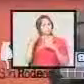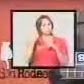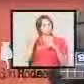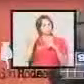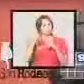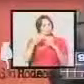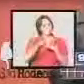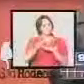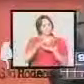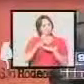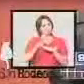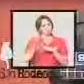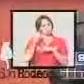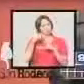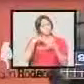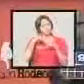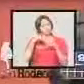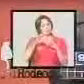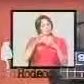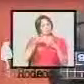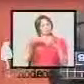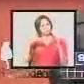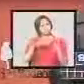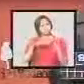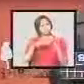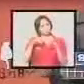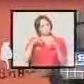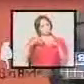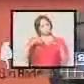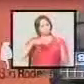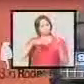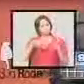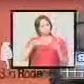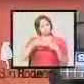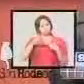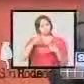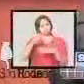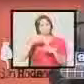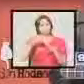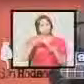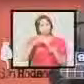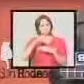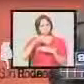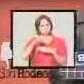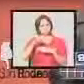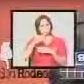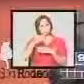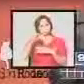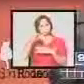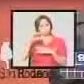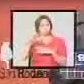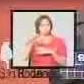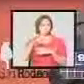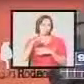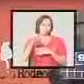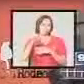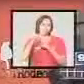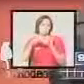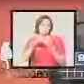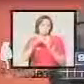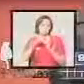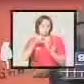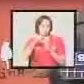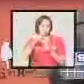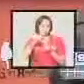el banco es, para el banco es clase media. Una persona que quiere una casa de 30 millones, como lo dijo ahora Juan Carlos, o 35 millones, necesita